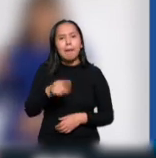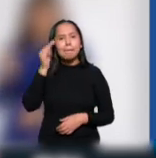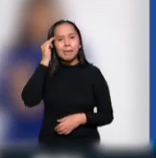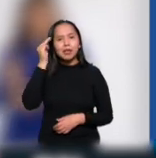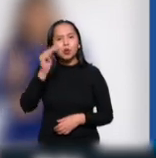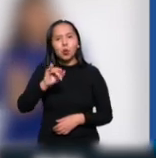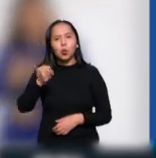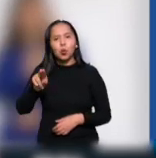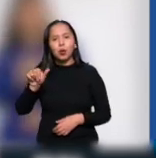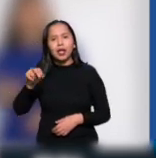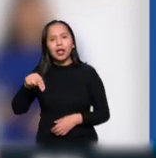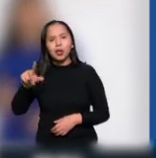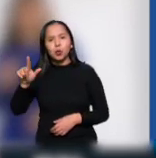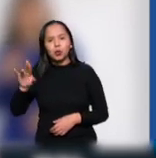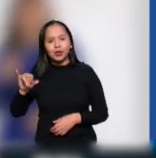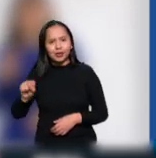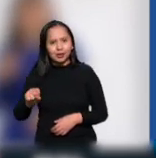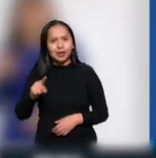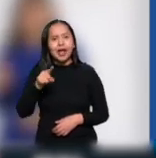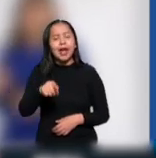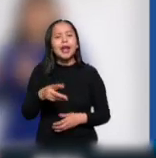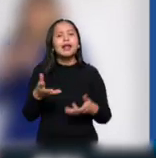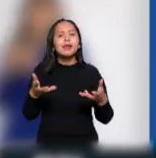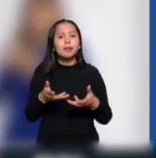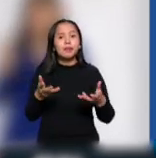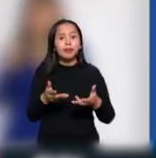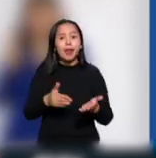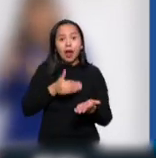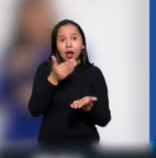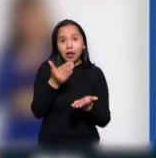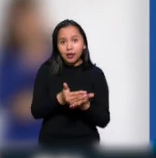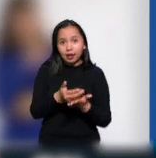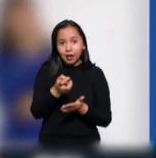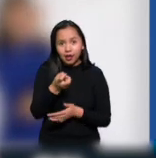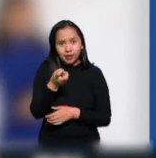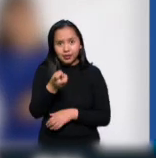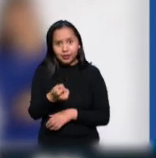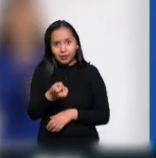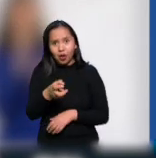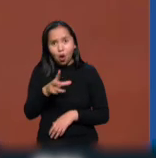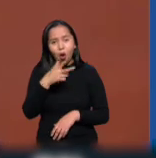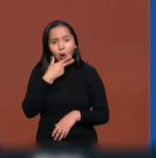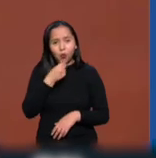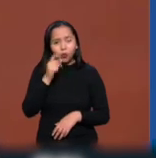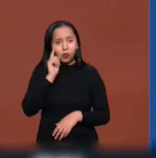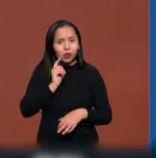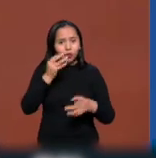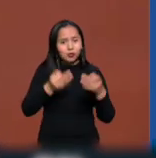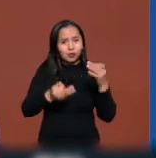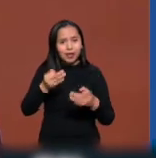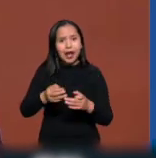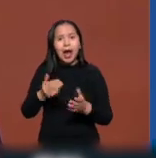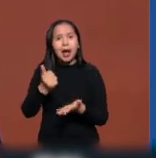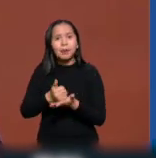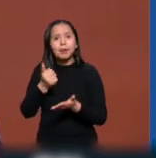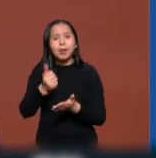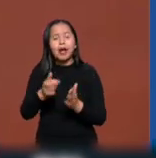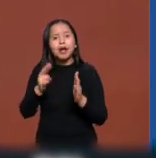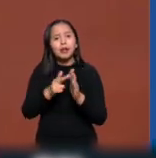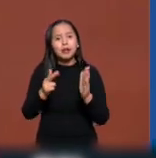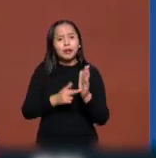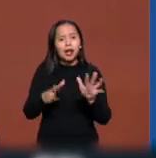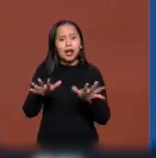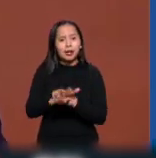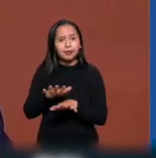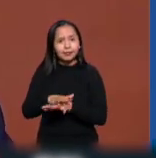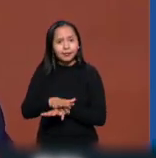Juan Luis González Alcántara Carrancá no pretende detener por sí solo el trabajo hecho por las y los legisladores al aprobar la reforma al Poder Judicial,